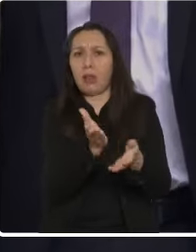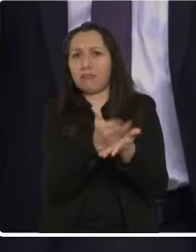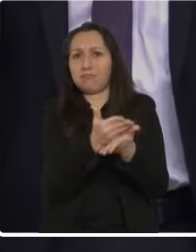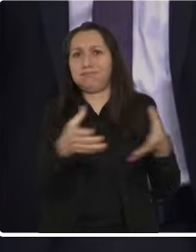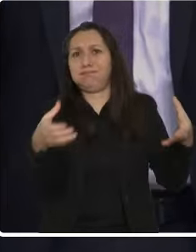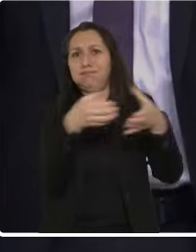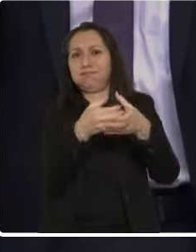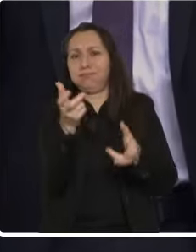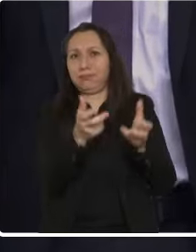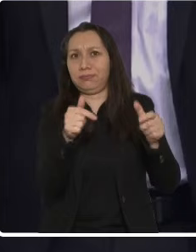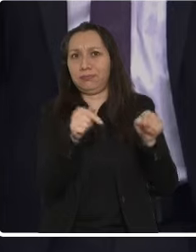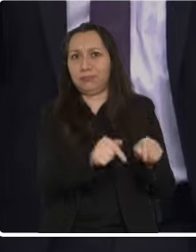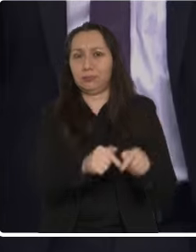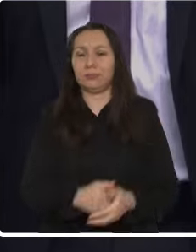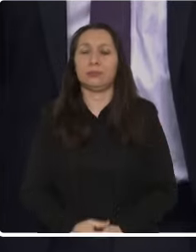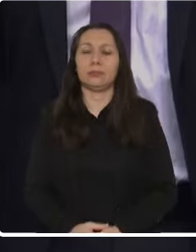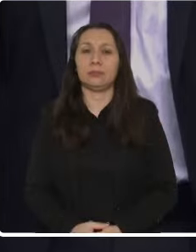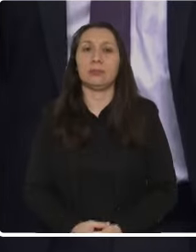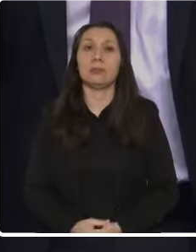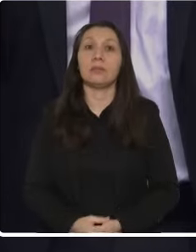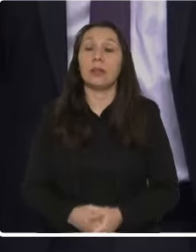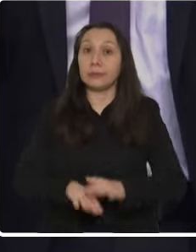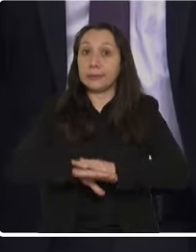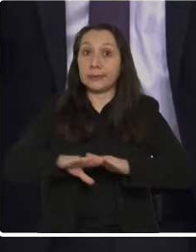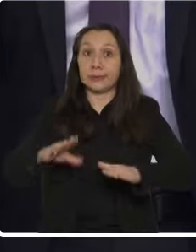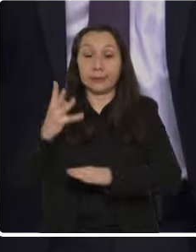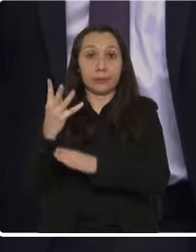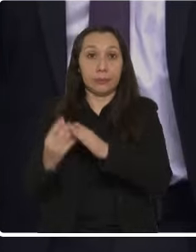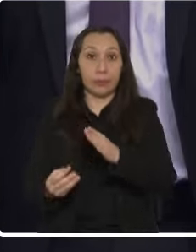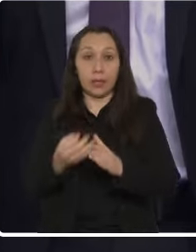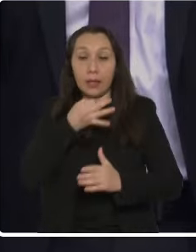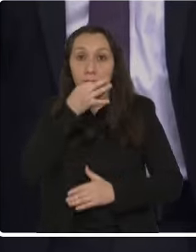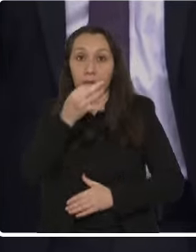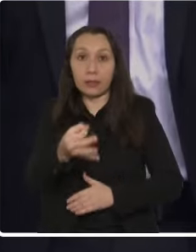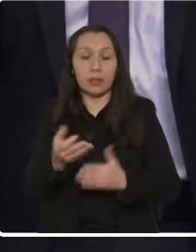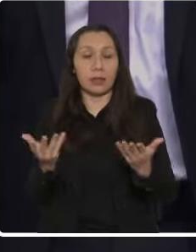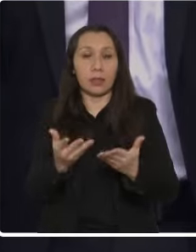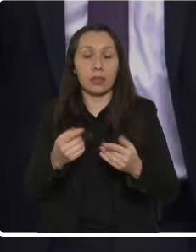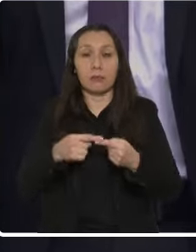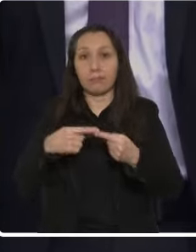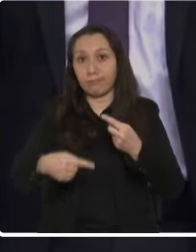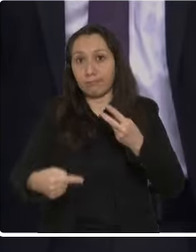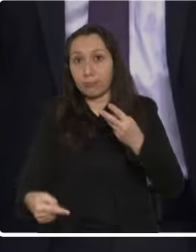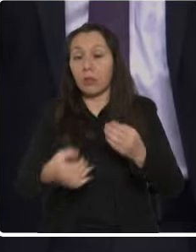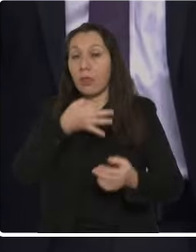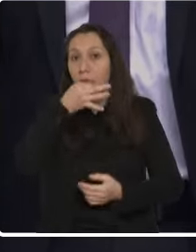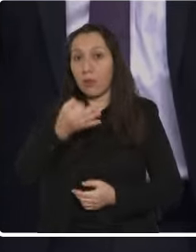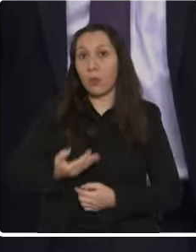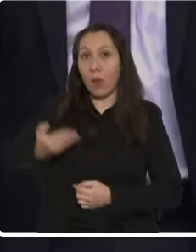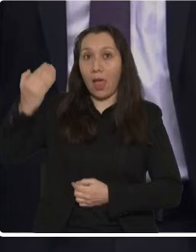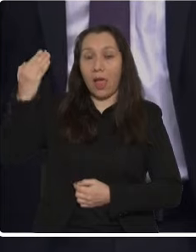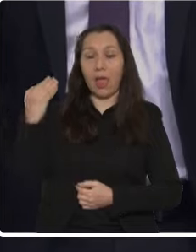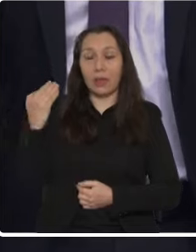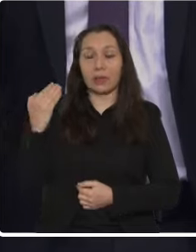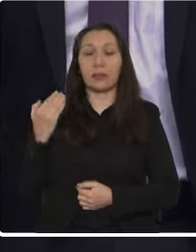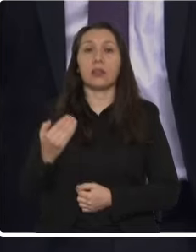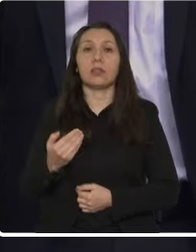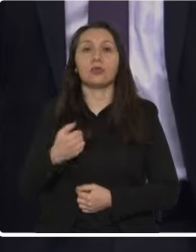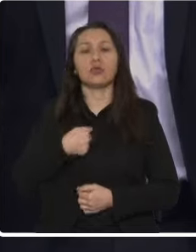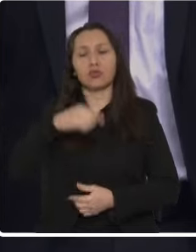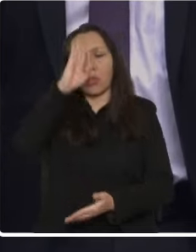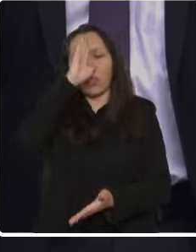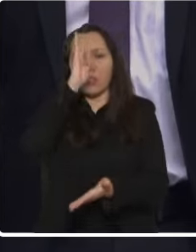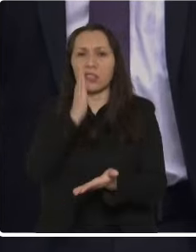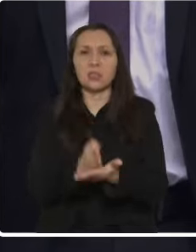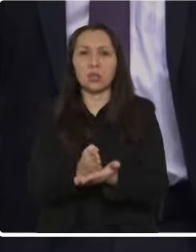organizado. Para terminar, y a consecuencia de todo lo expresado anteriormente, he